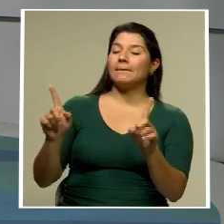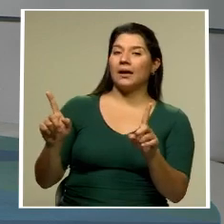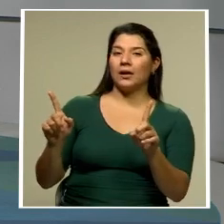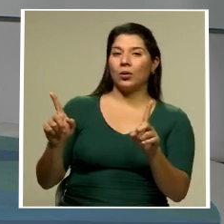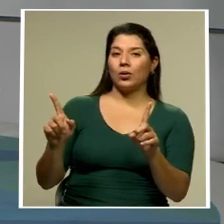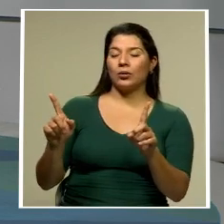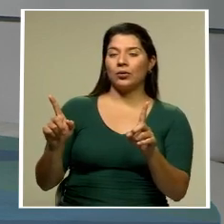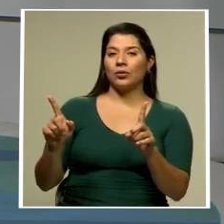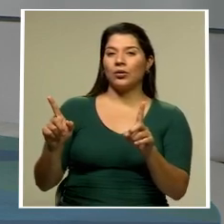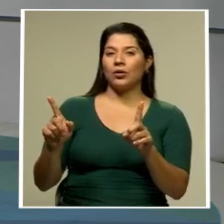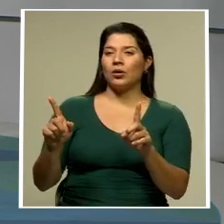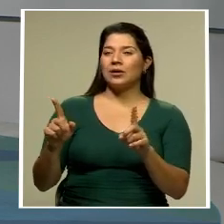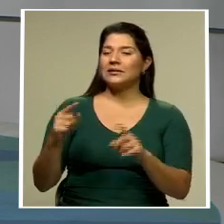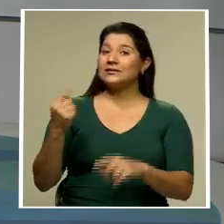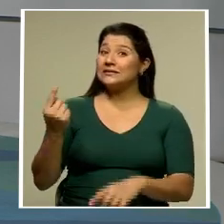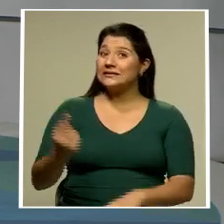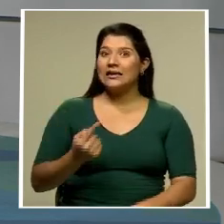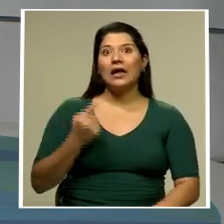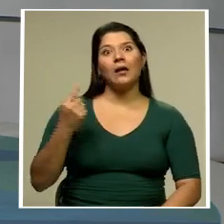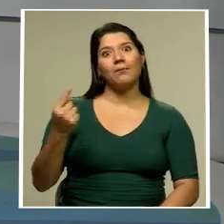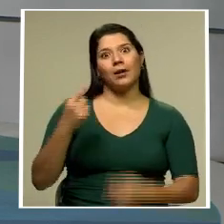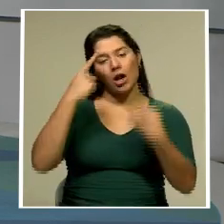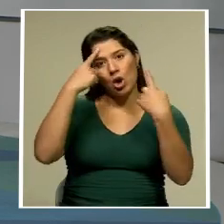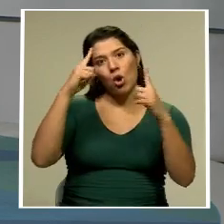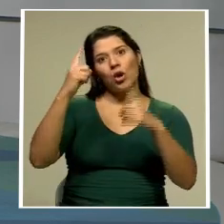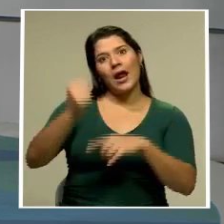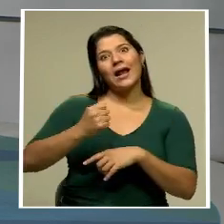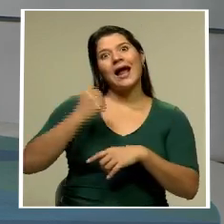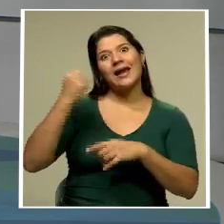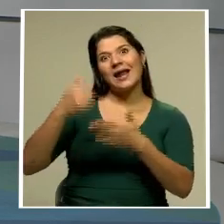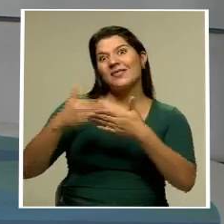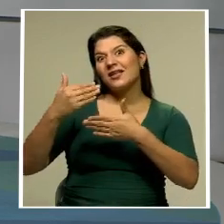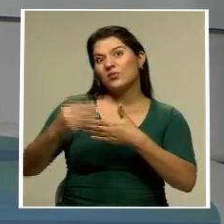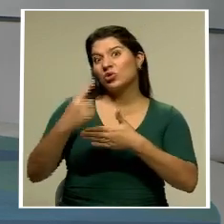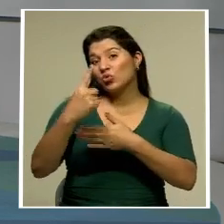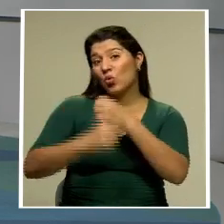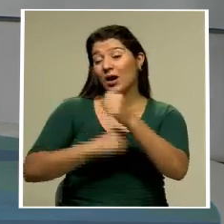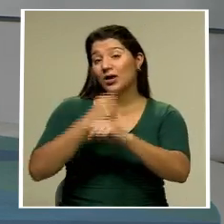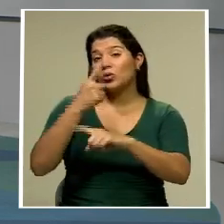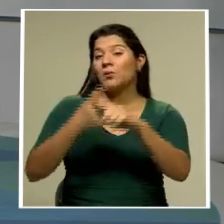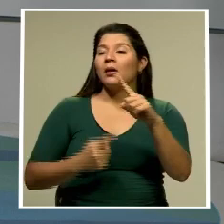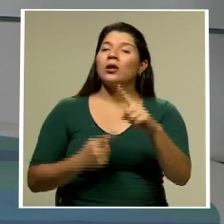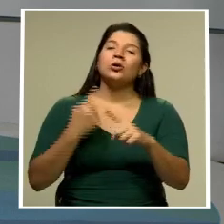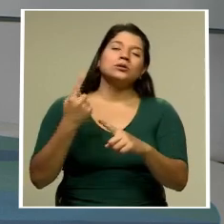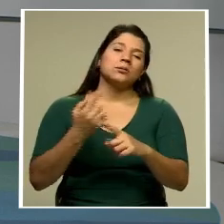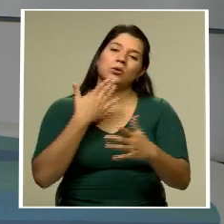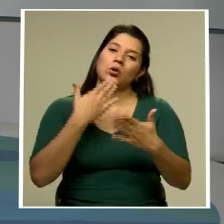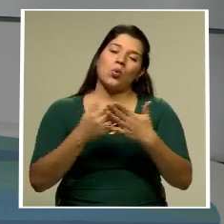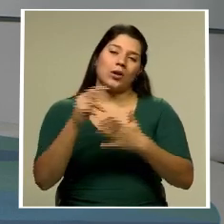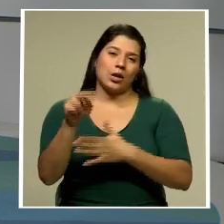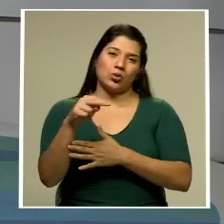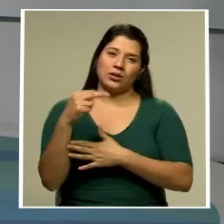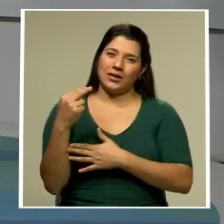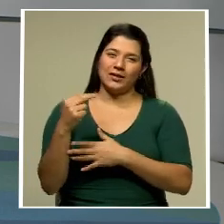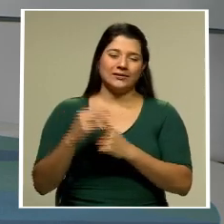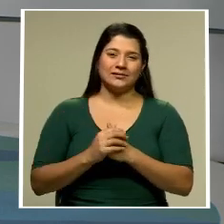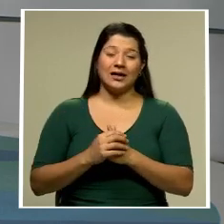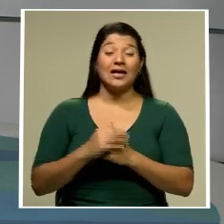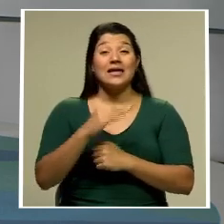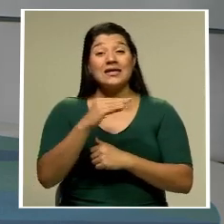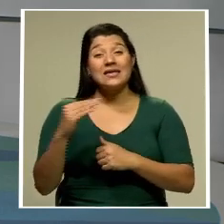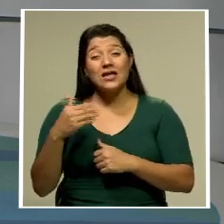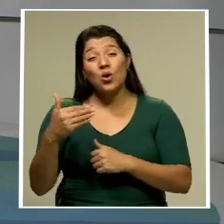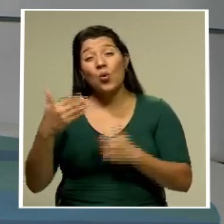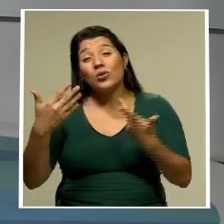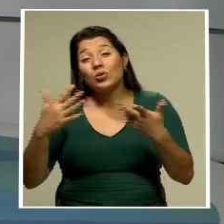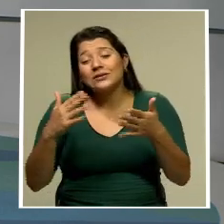siempre una victoria después de tanto tiempo cae bien a un equipo, principalmente después de tanto no ganar y cuando ya